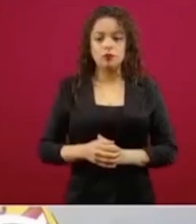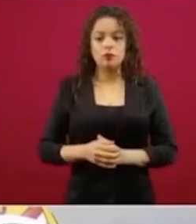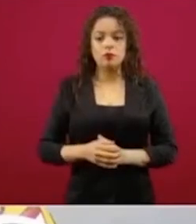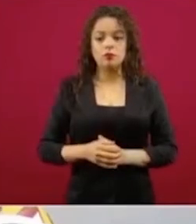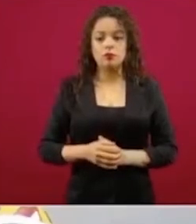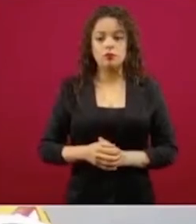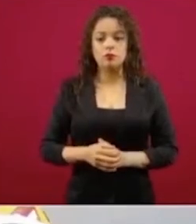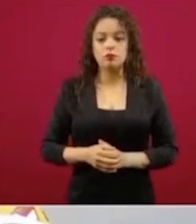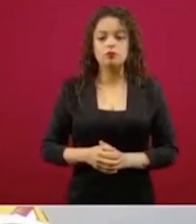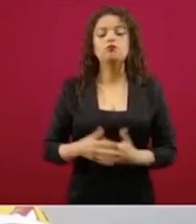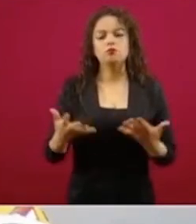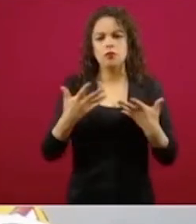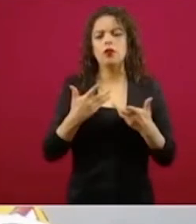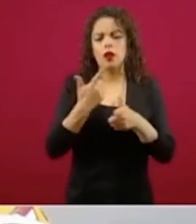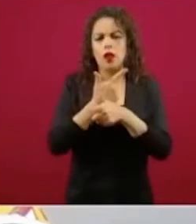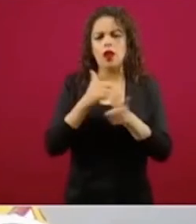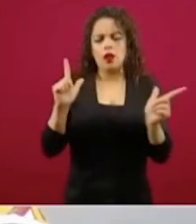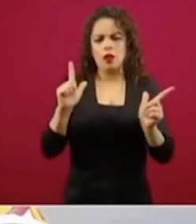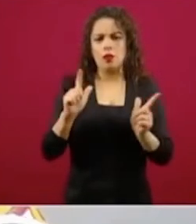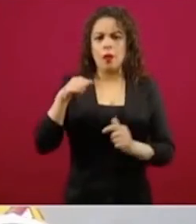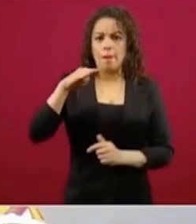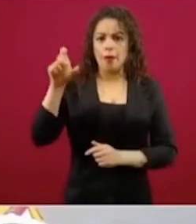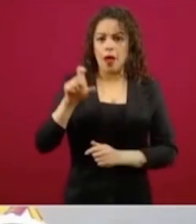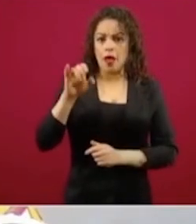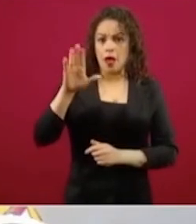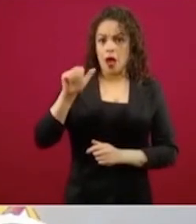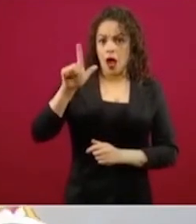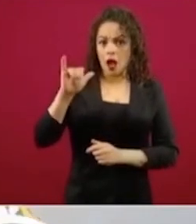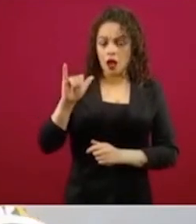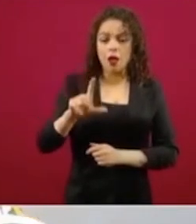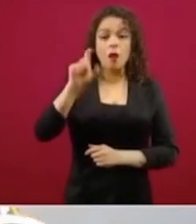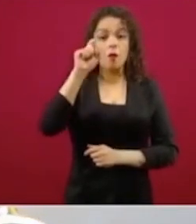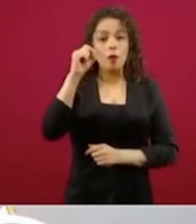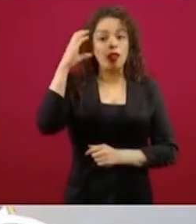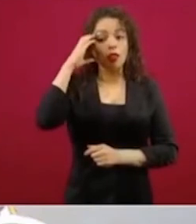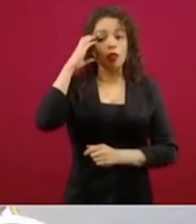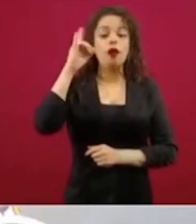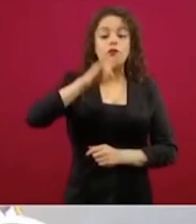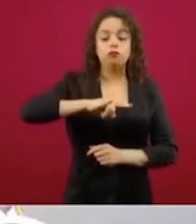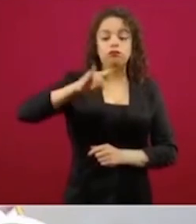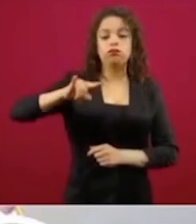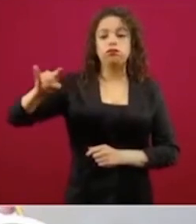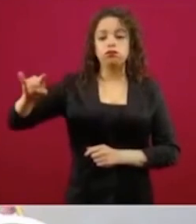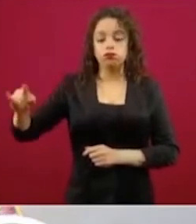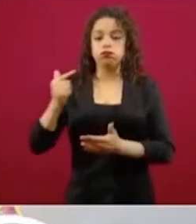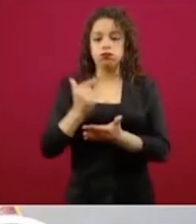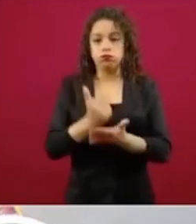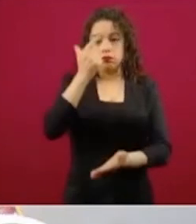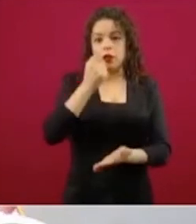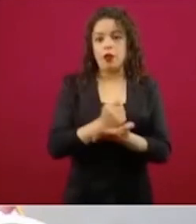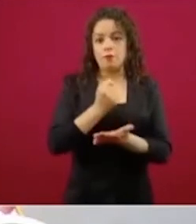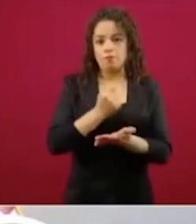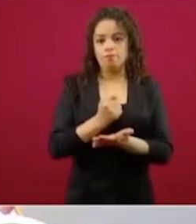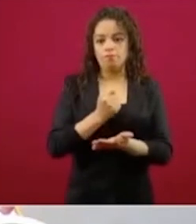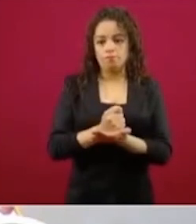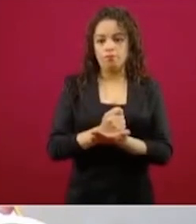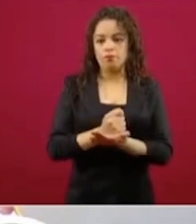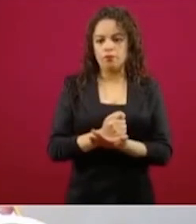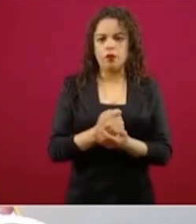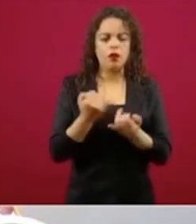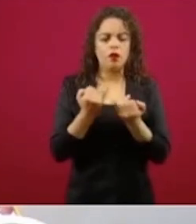y en mexicali pondremos 20 camas de terapia intensiva que están en la misma condición y ya